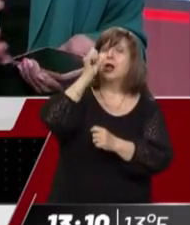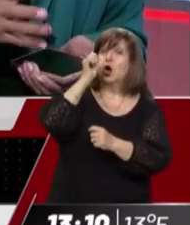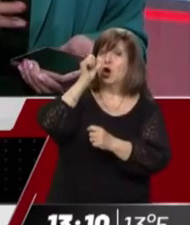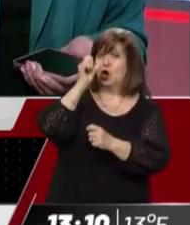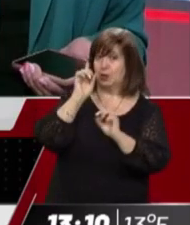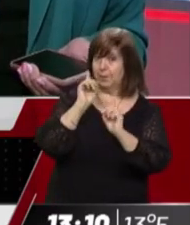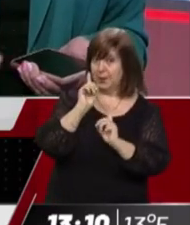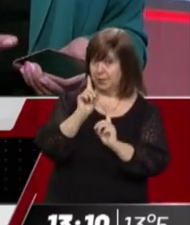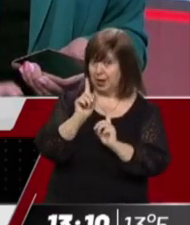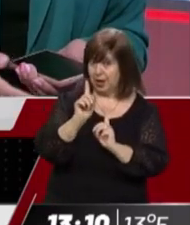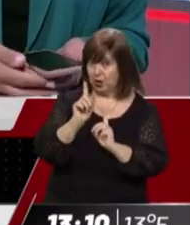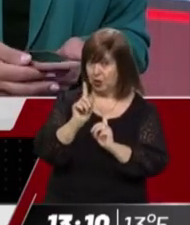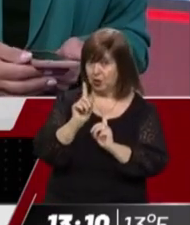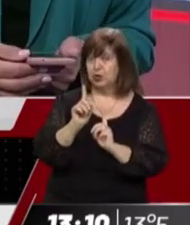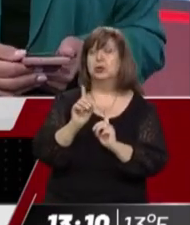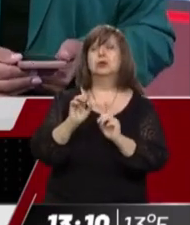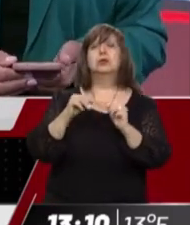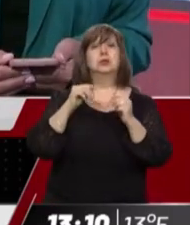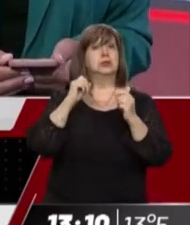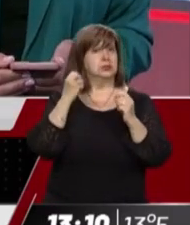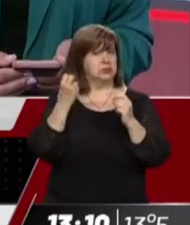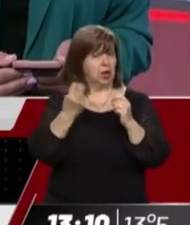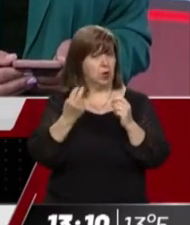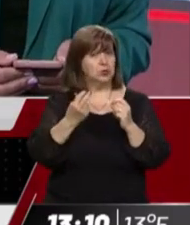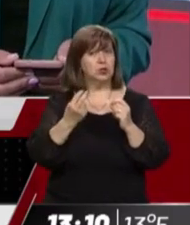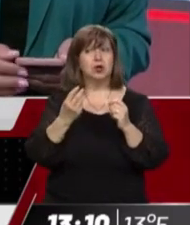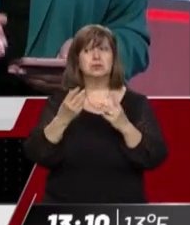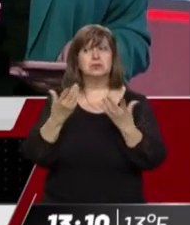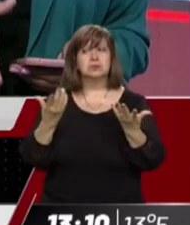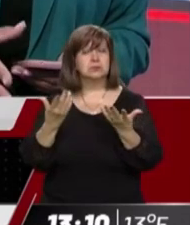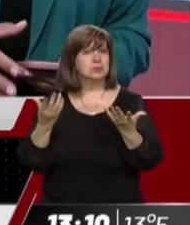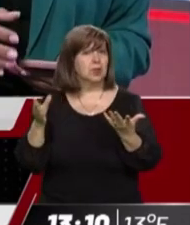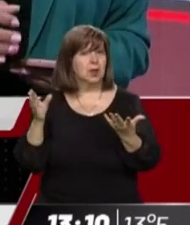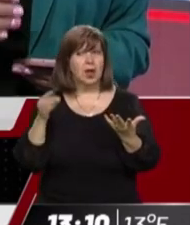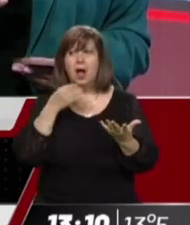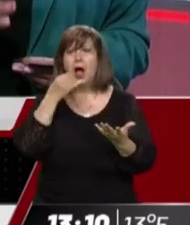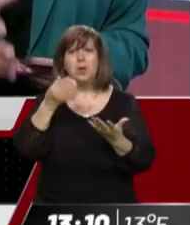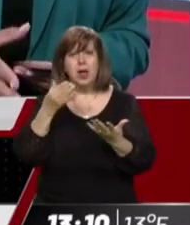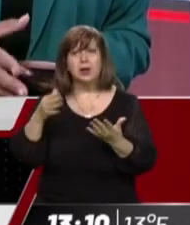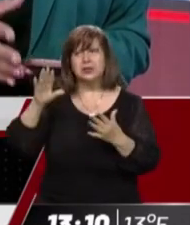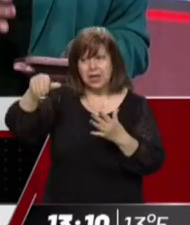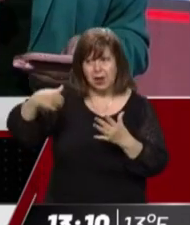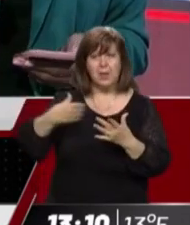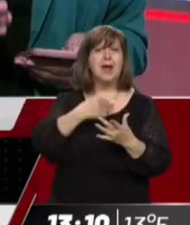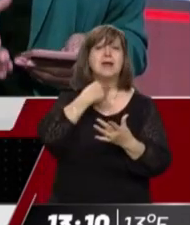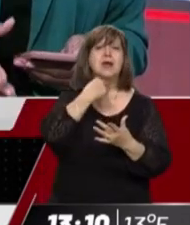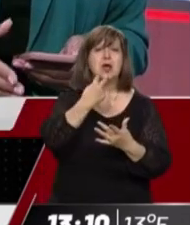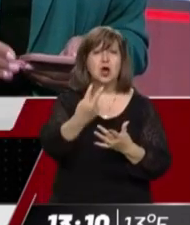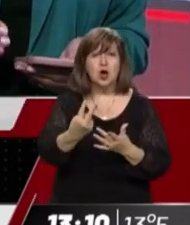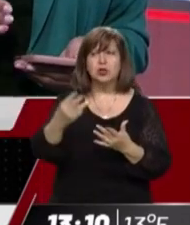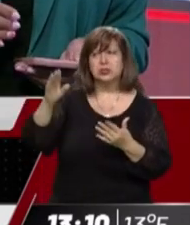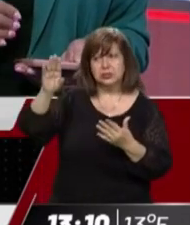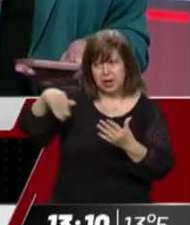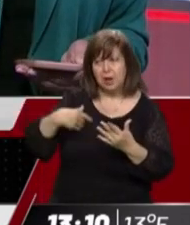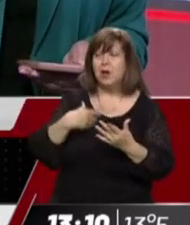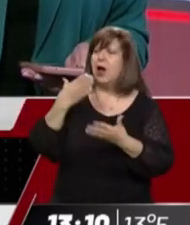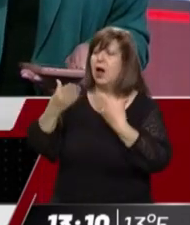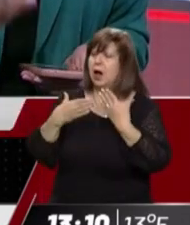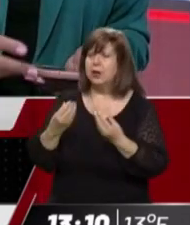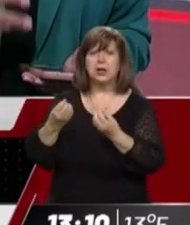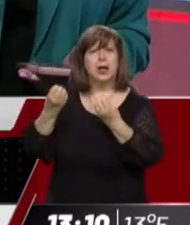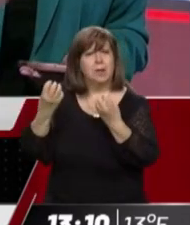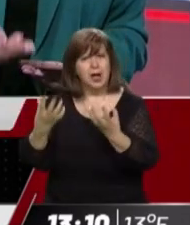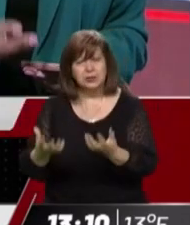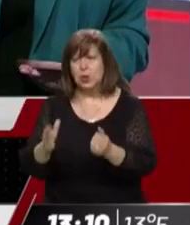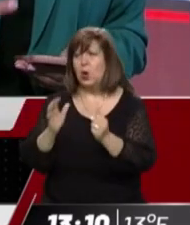otro, todo tiene que ser medido y hablado. Pero eso, me quedo con eso, con el hablar, con escuchar, con el diálogo permanente, con hablar